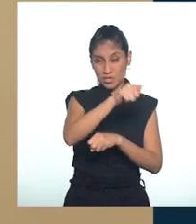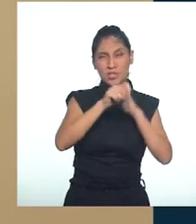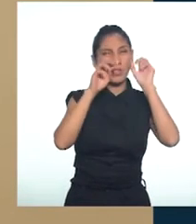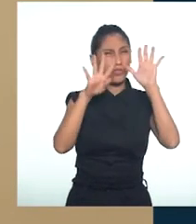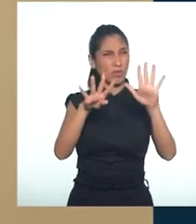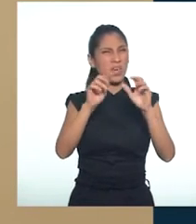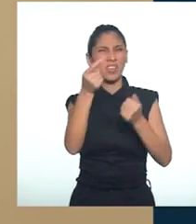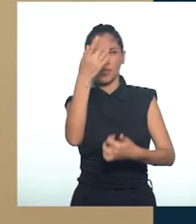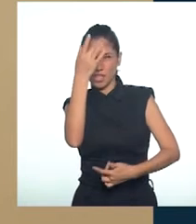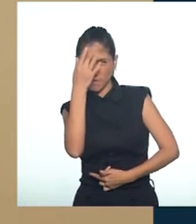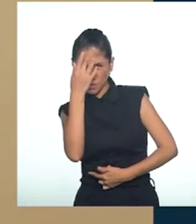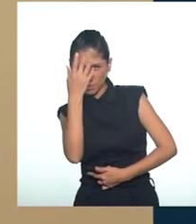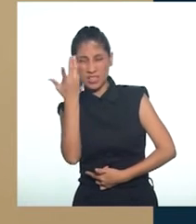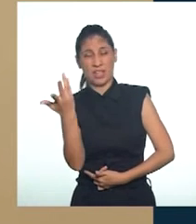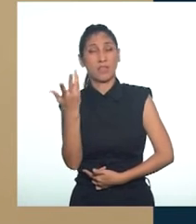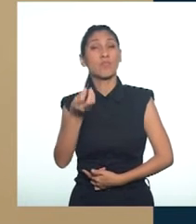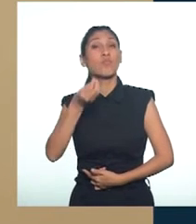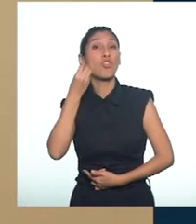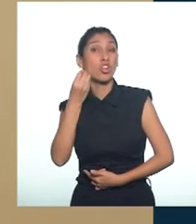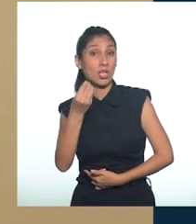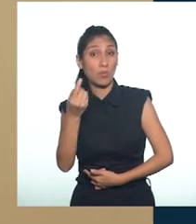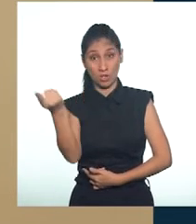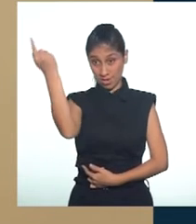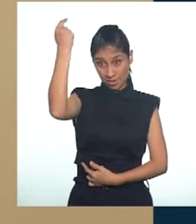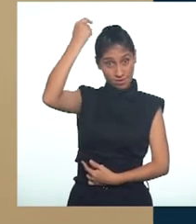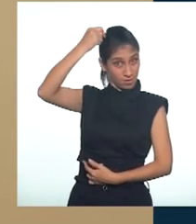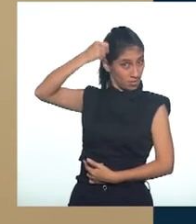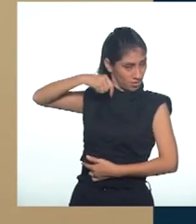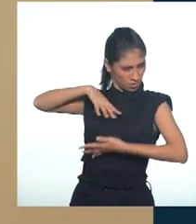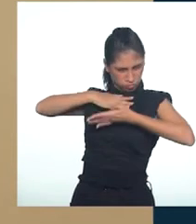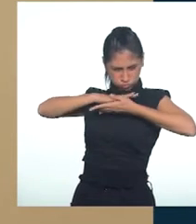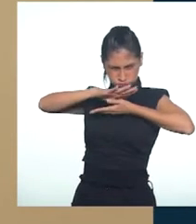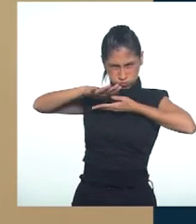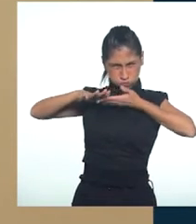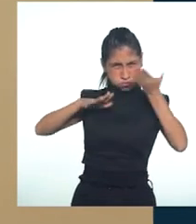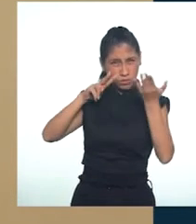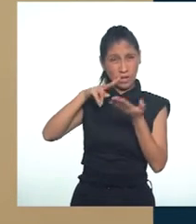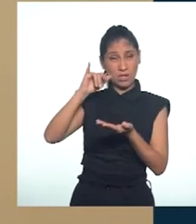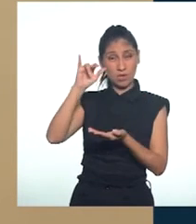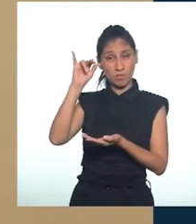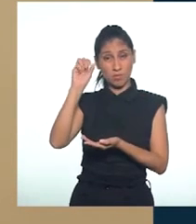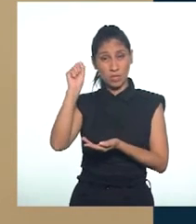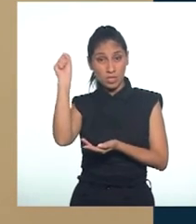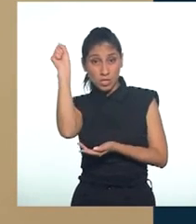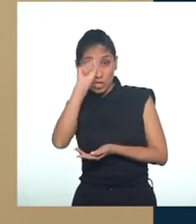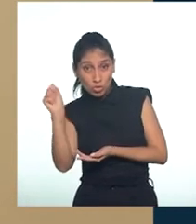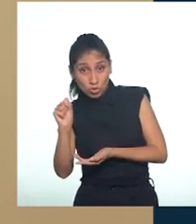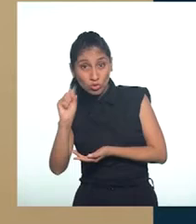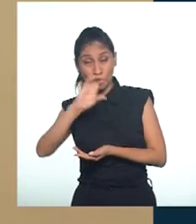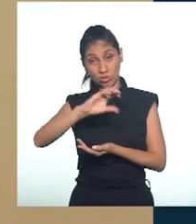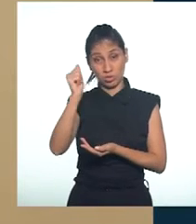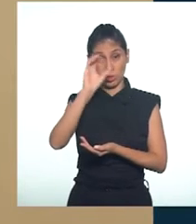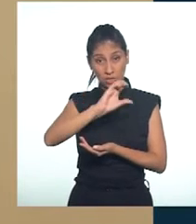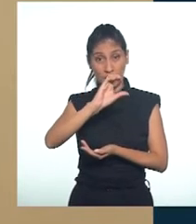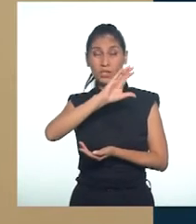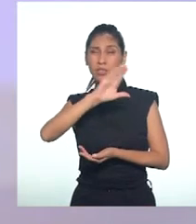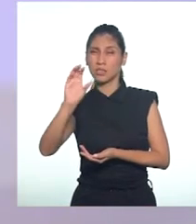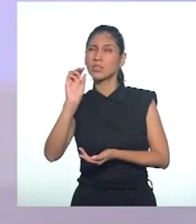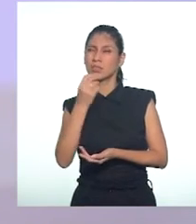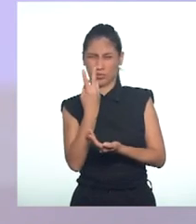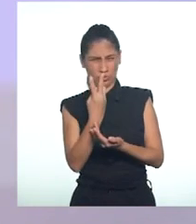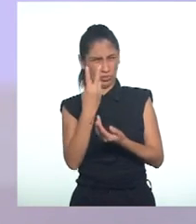infecciosa causada por el virus SARS-CoV-2. Una cosa es la enfermedad y otra el